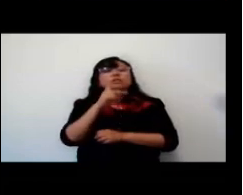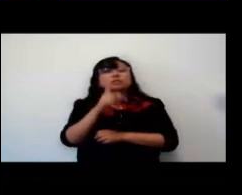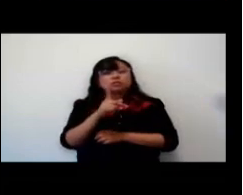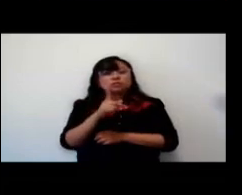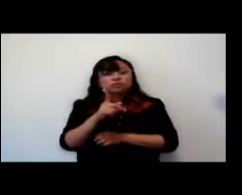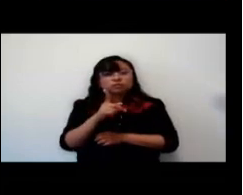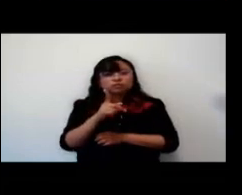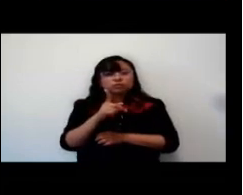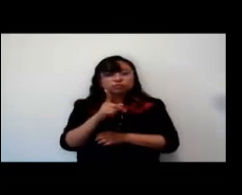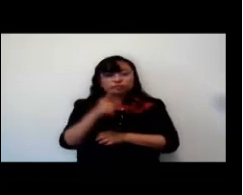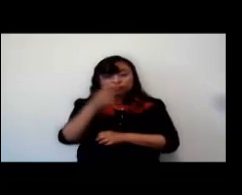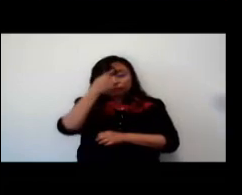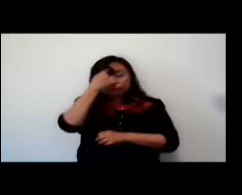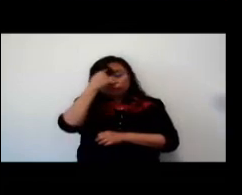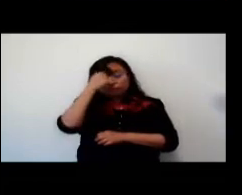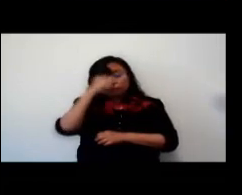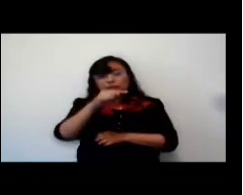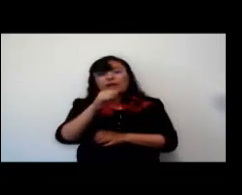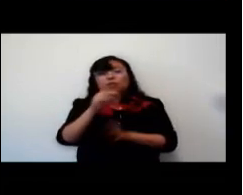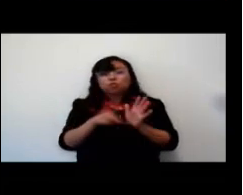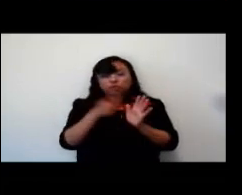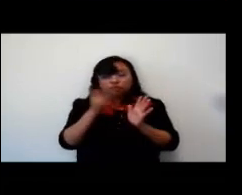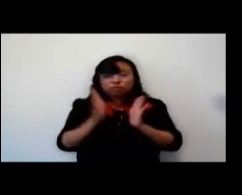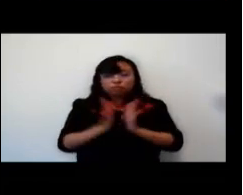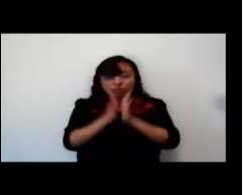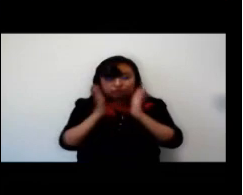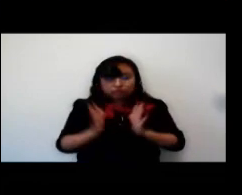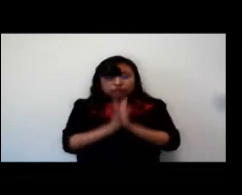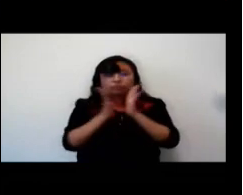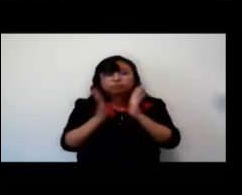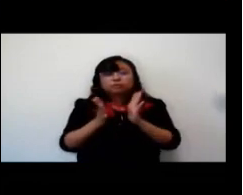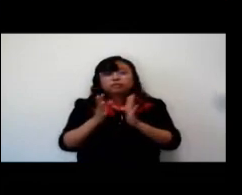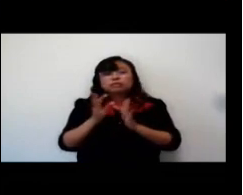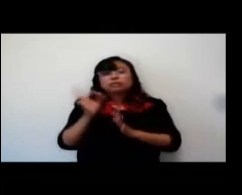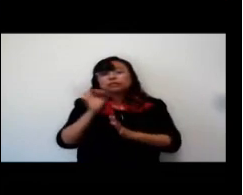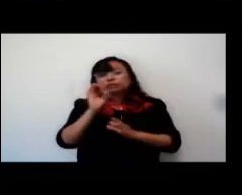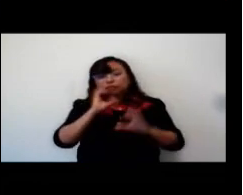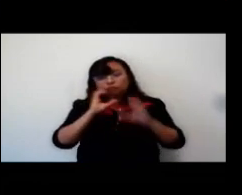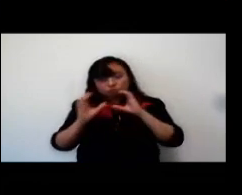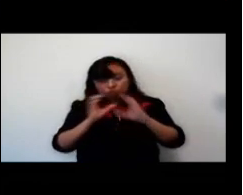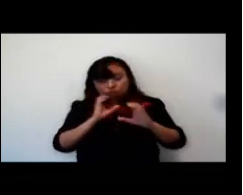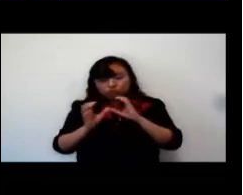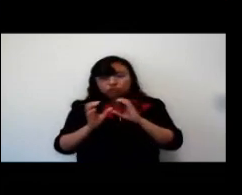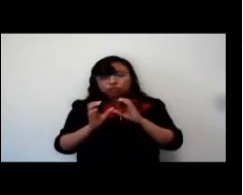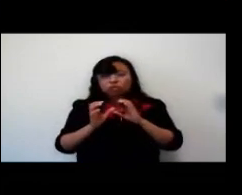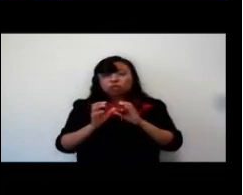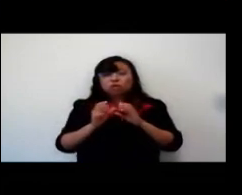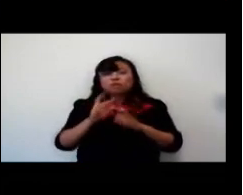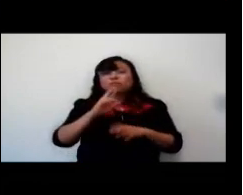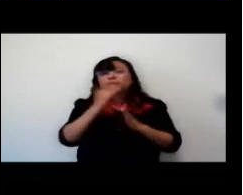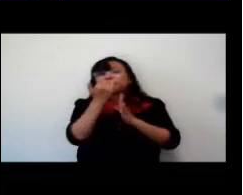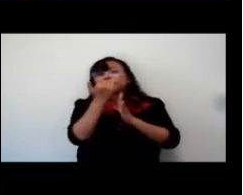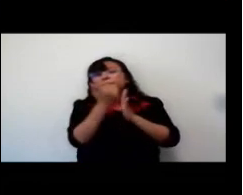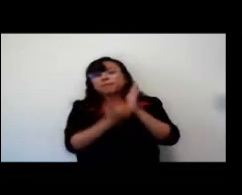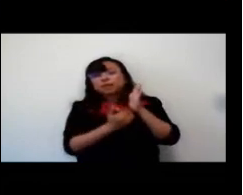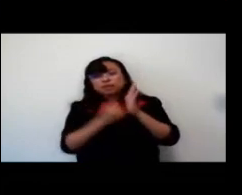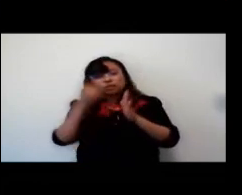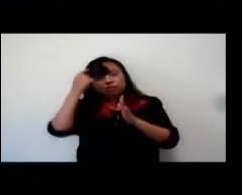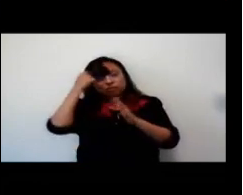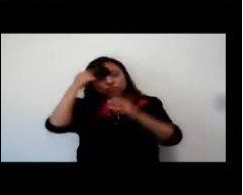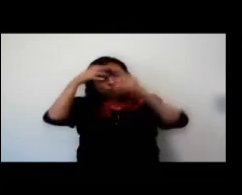para tener una mayor participación social, una mejor calidad de vida, mejor comunicación, menor riesgo de deterioro